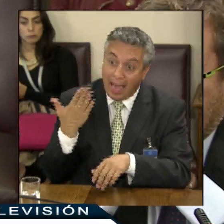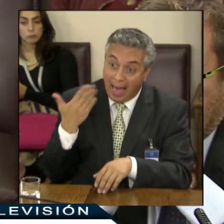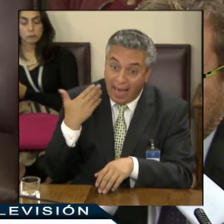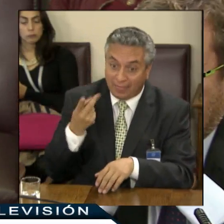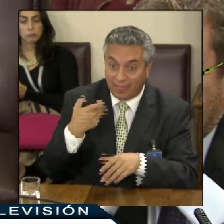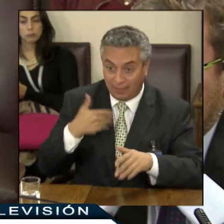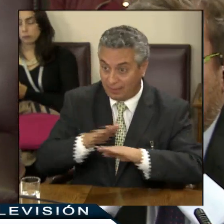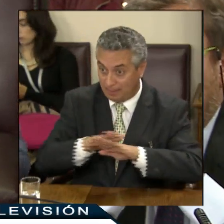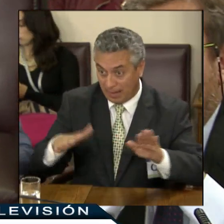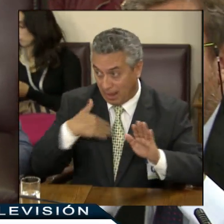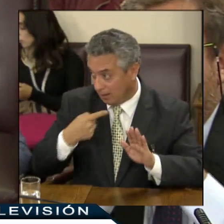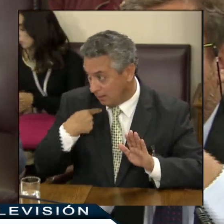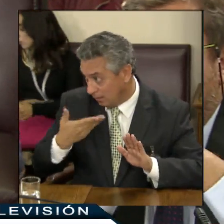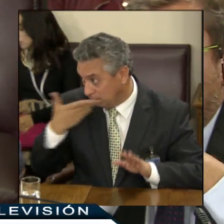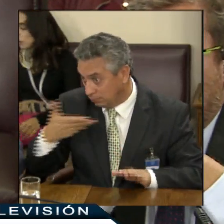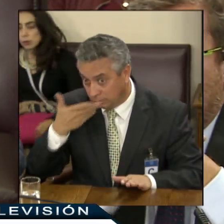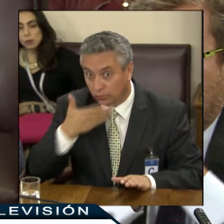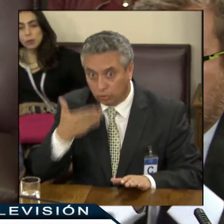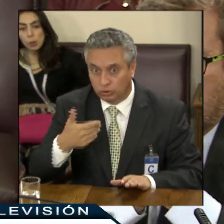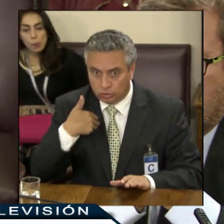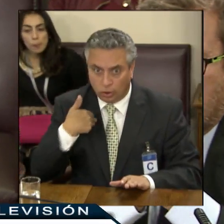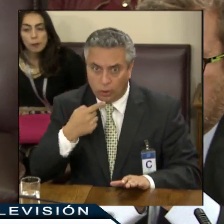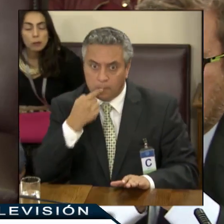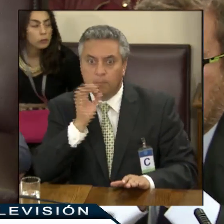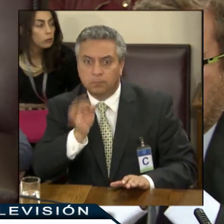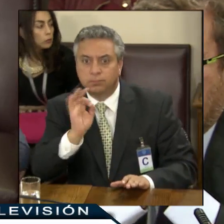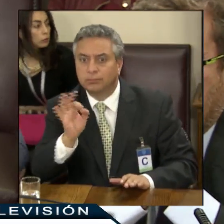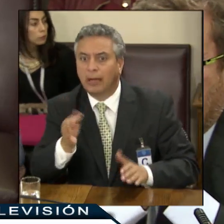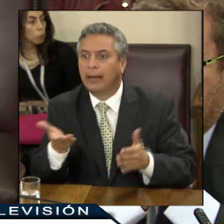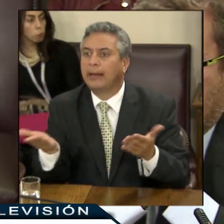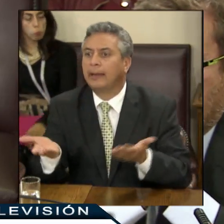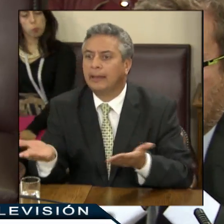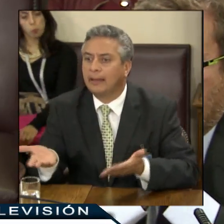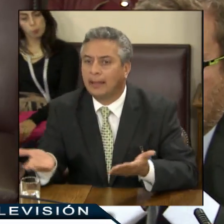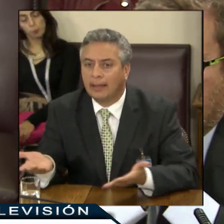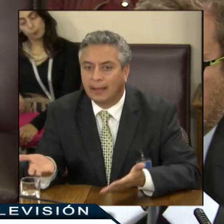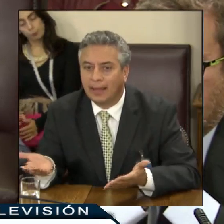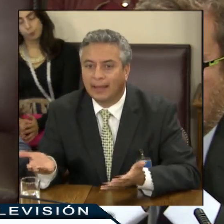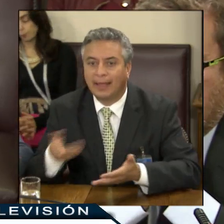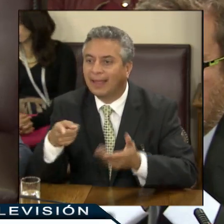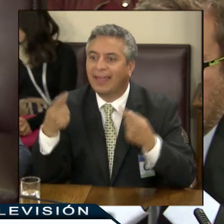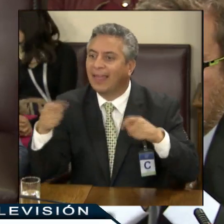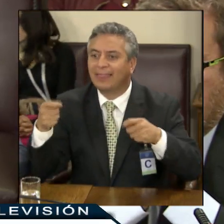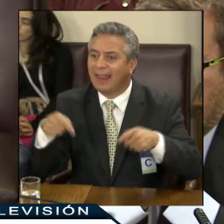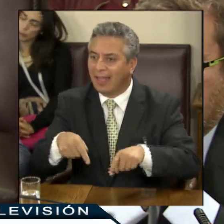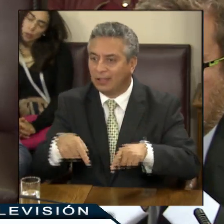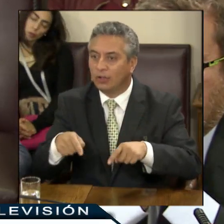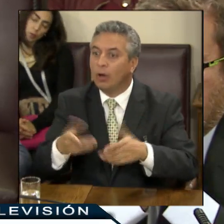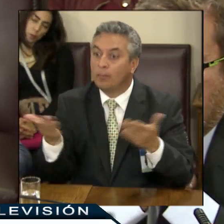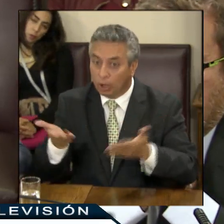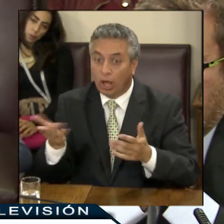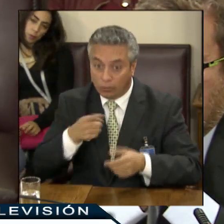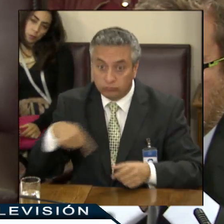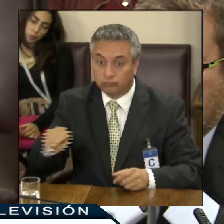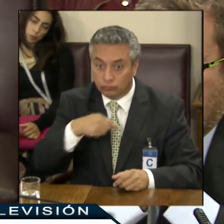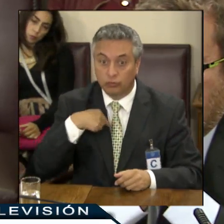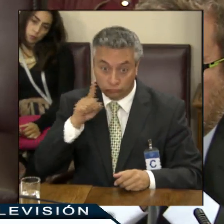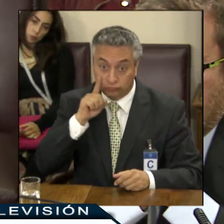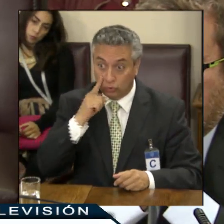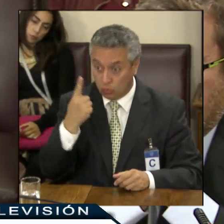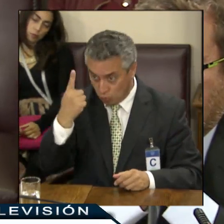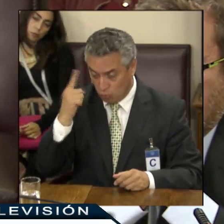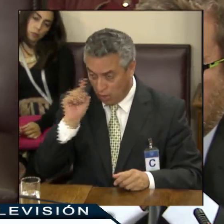esta exposi les voy a comentar un poco de qué es lo que qué es lo que trata esta acción puesto que nosotros tenemos deducida una